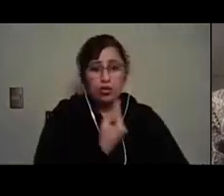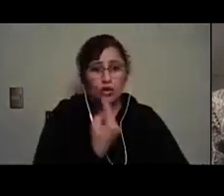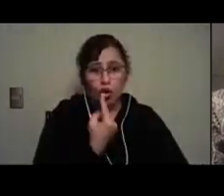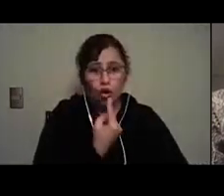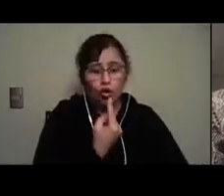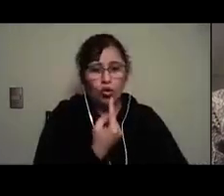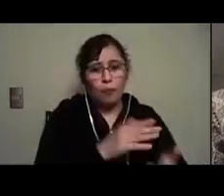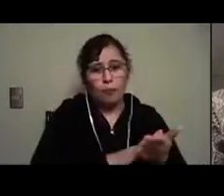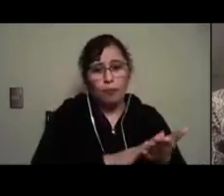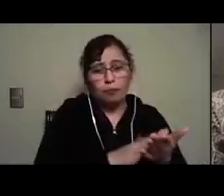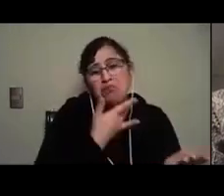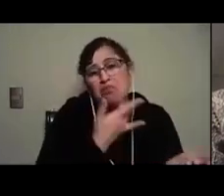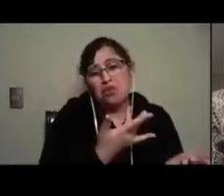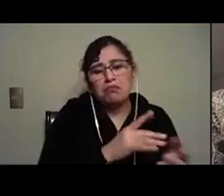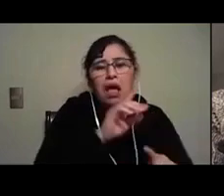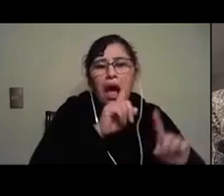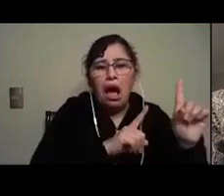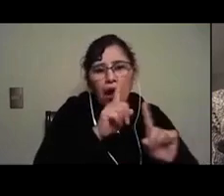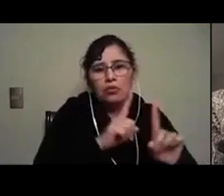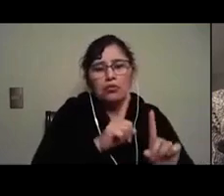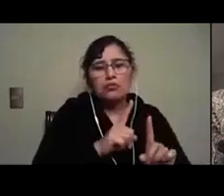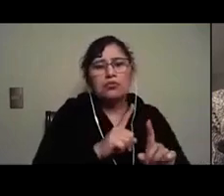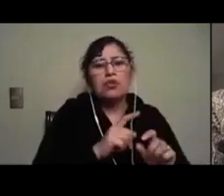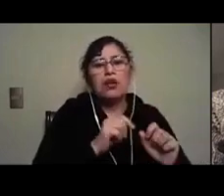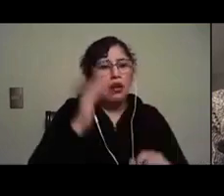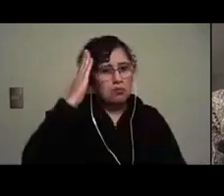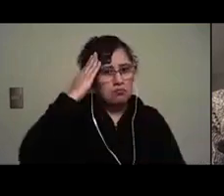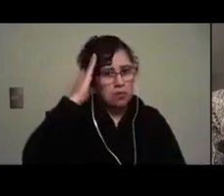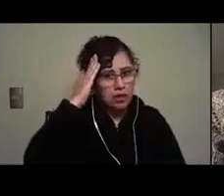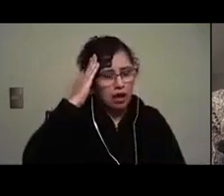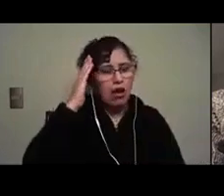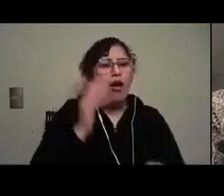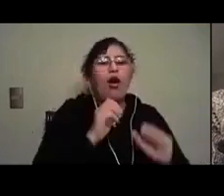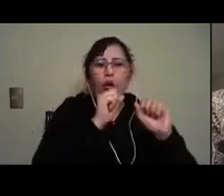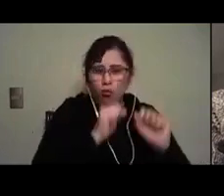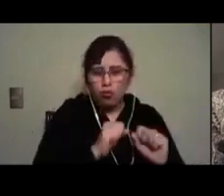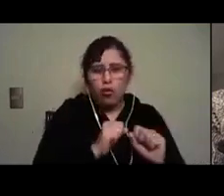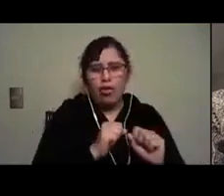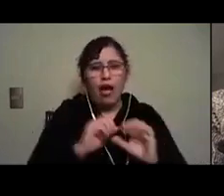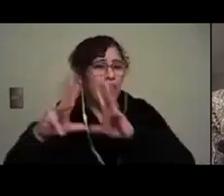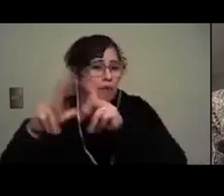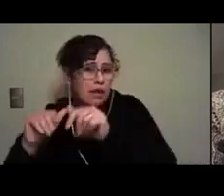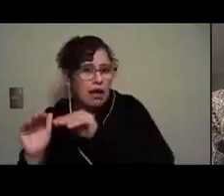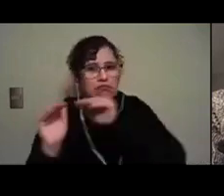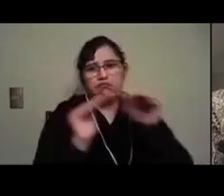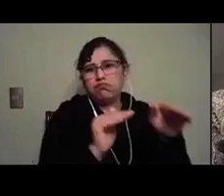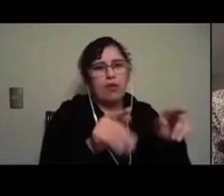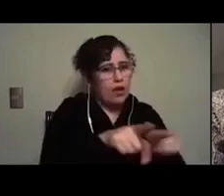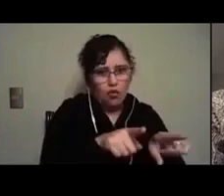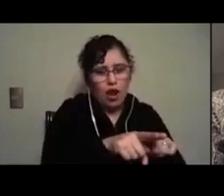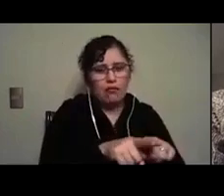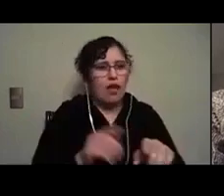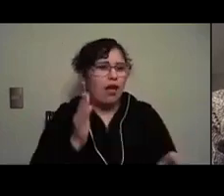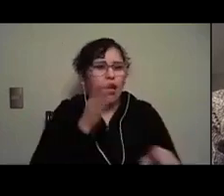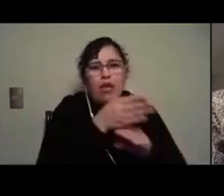sus facultades mentales se lo permiten. Igual yo creo que es importante quizás el apoyo familiar, pues, a que lo puedan visitar,